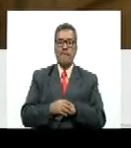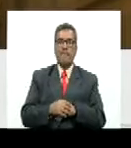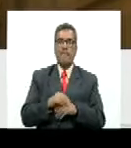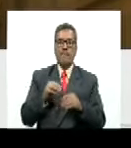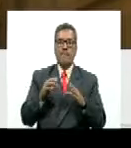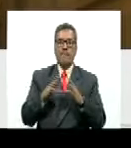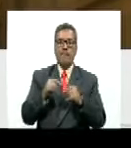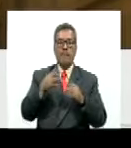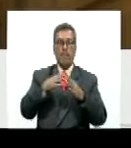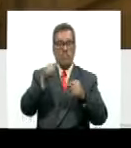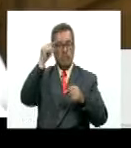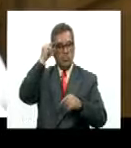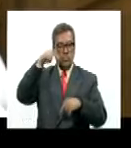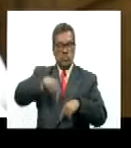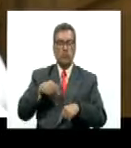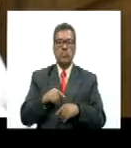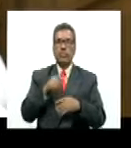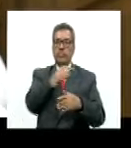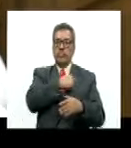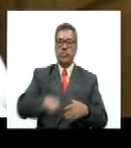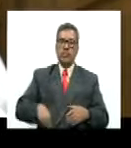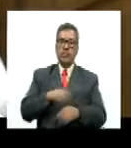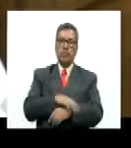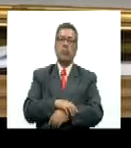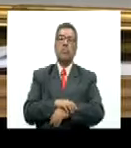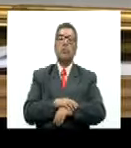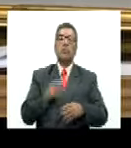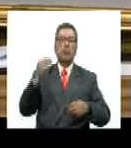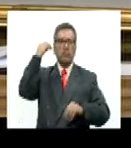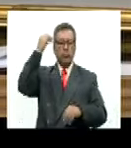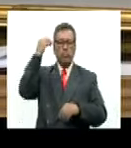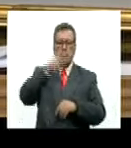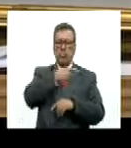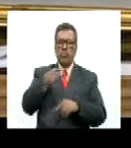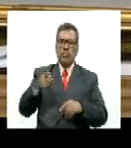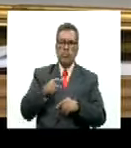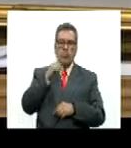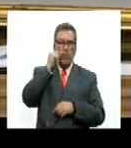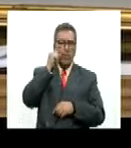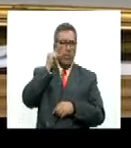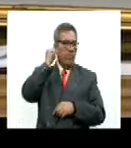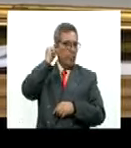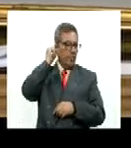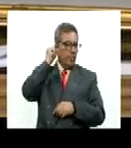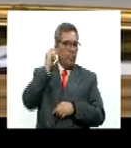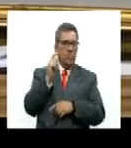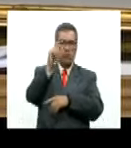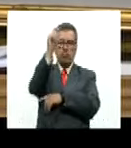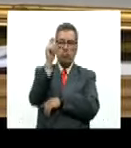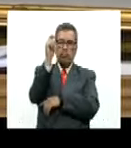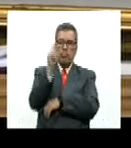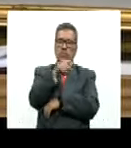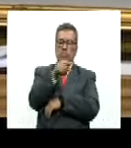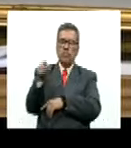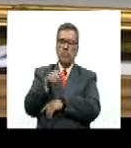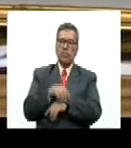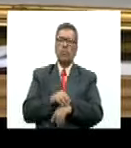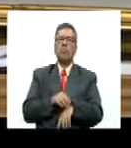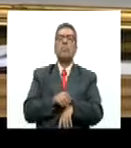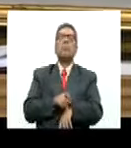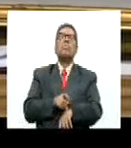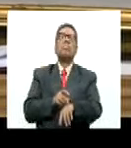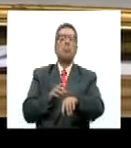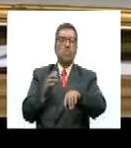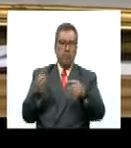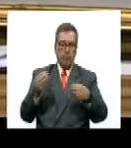Esto es la propuesta del orden del día, ciudadano presidente. En consideración. Las honorables diputadas y los honorables diputados